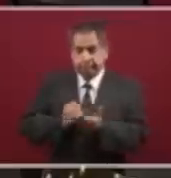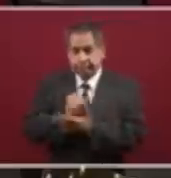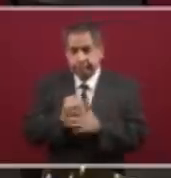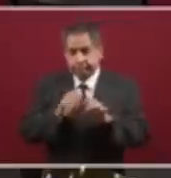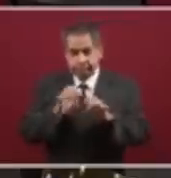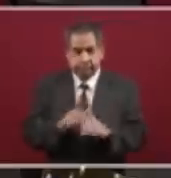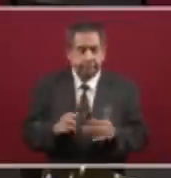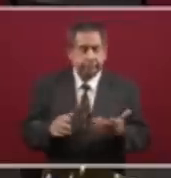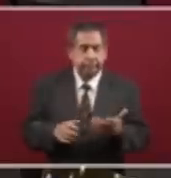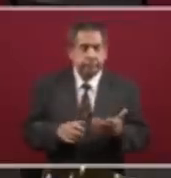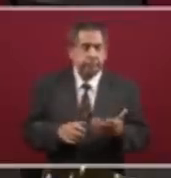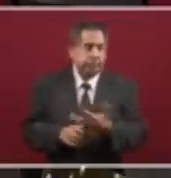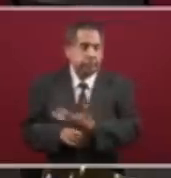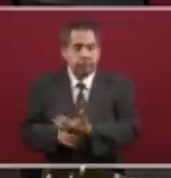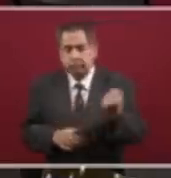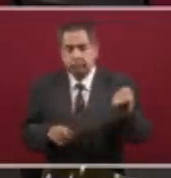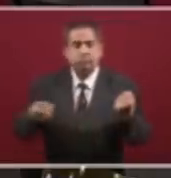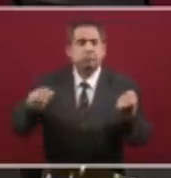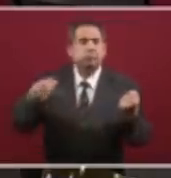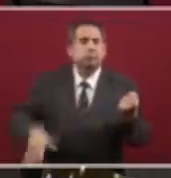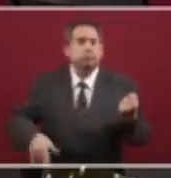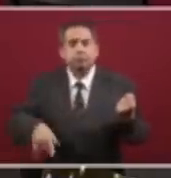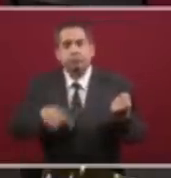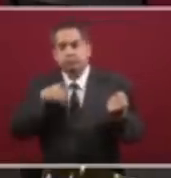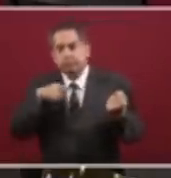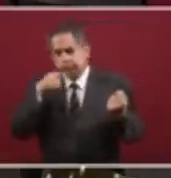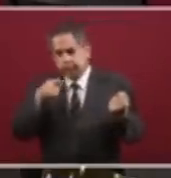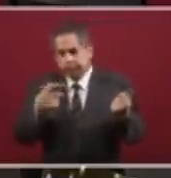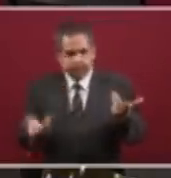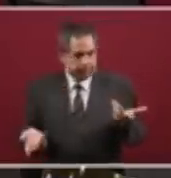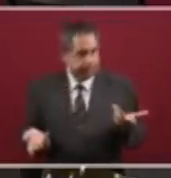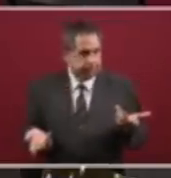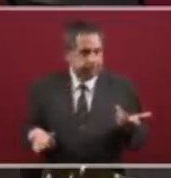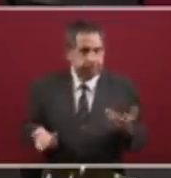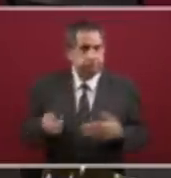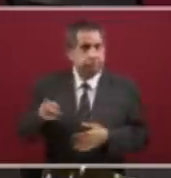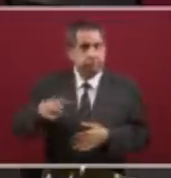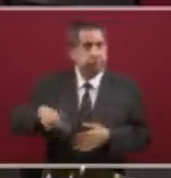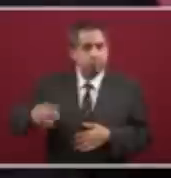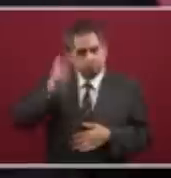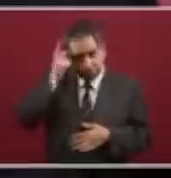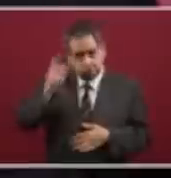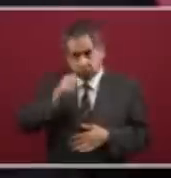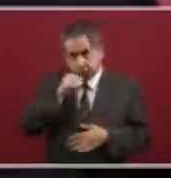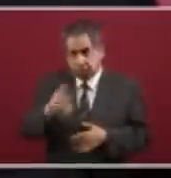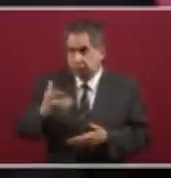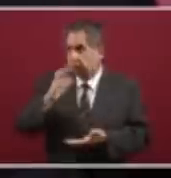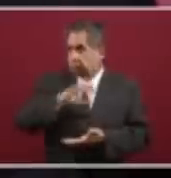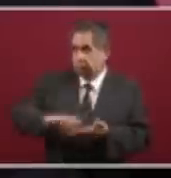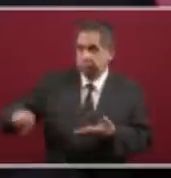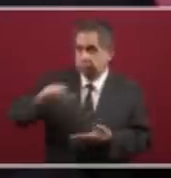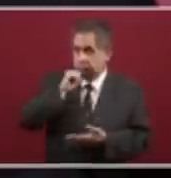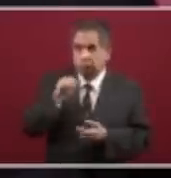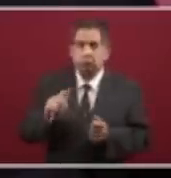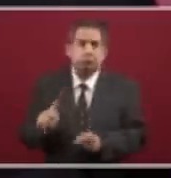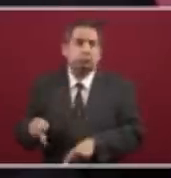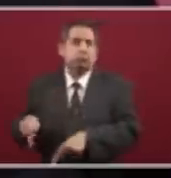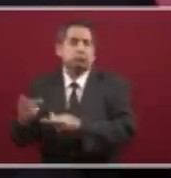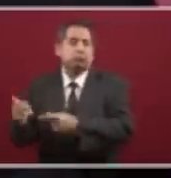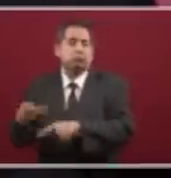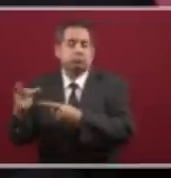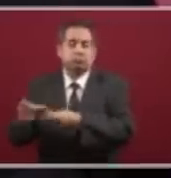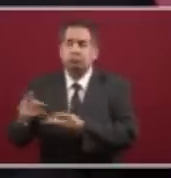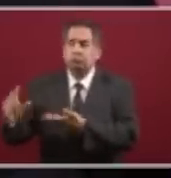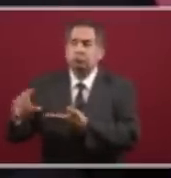se venía abajo su negocio las vendieron a pesar de que aún no se acaba el litigio agrario las vendieron a pesar